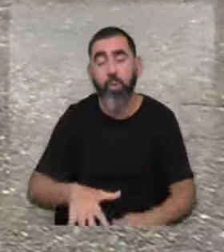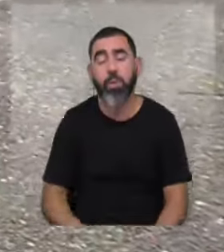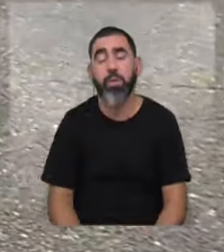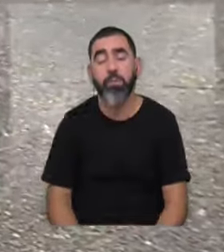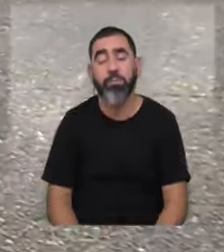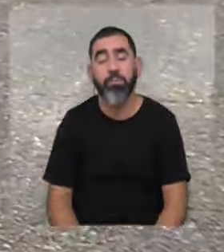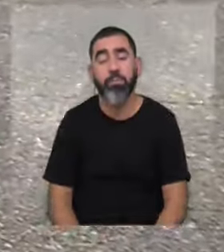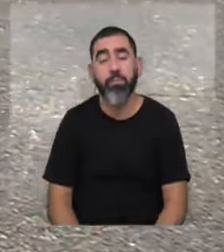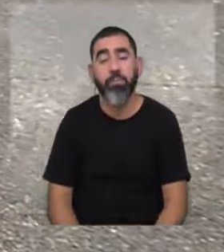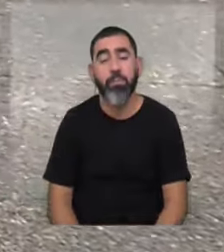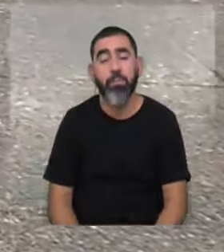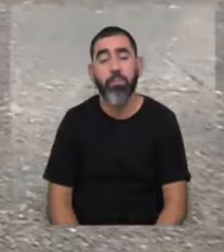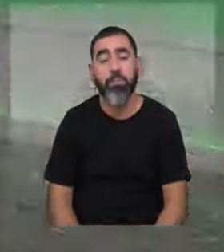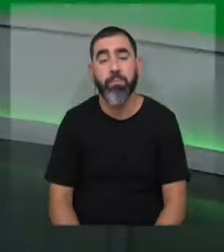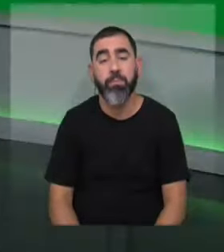Independencia.